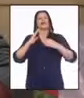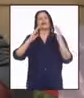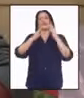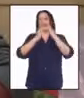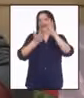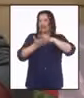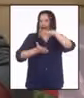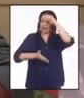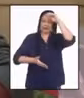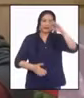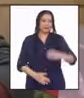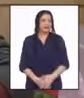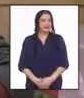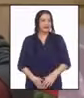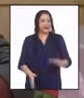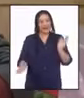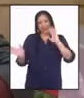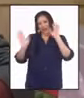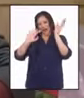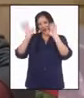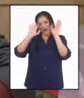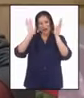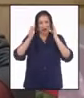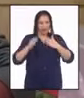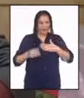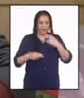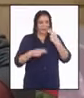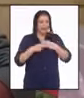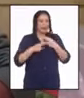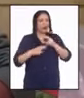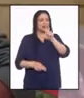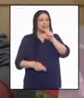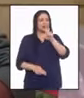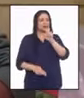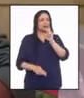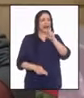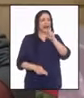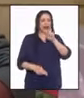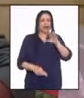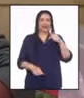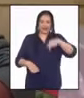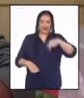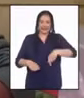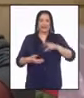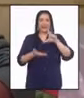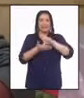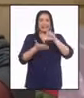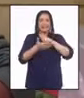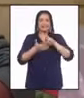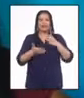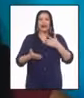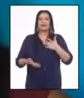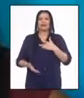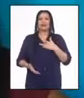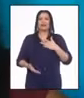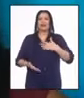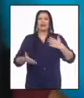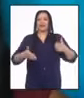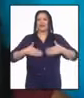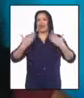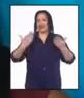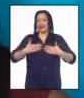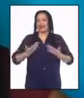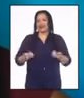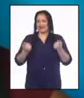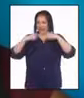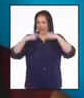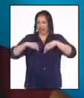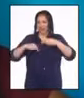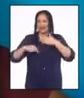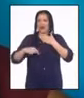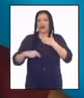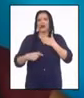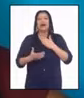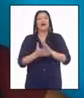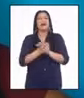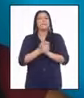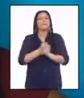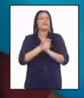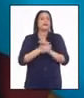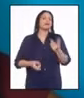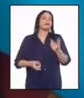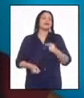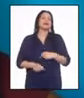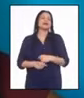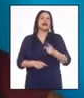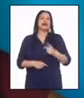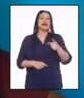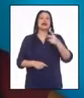Casa. Hola a todos y todas, mi nombre es Lenin y soy de Lima. Estoy feliz de estar acá. Hola amigos y amigas, soy Juliana y me